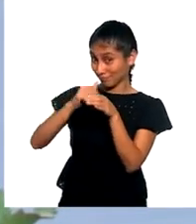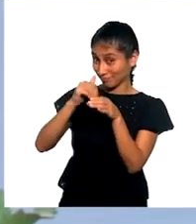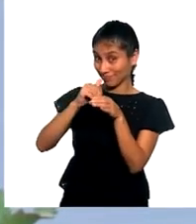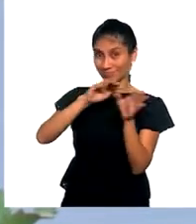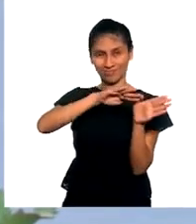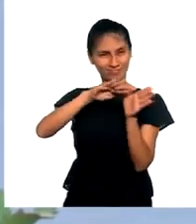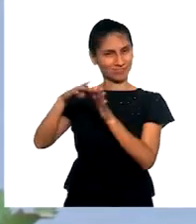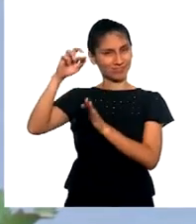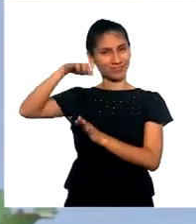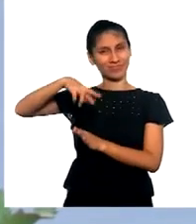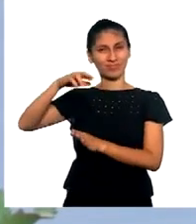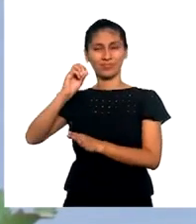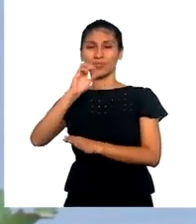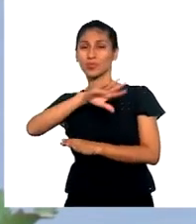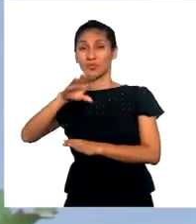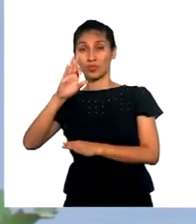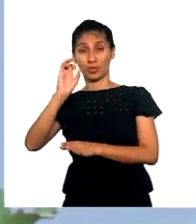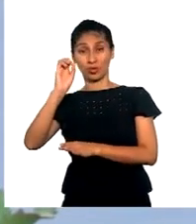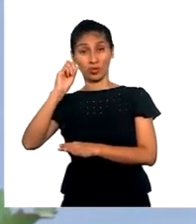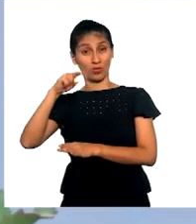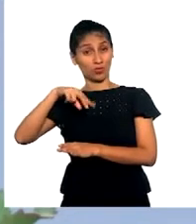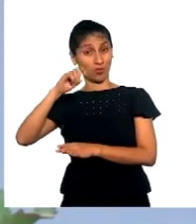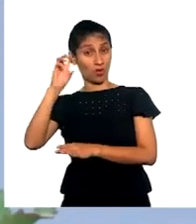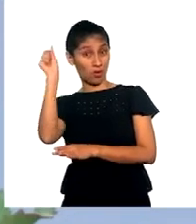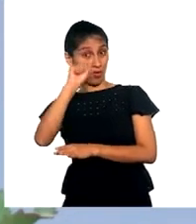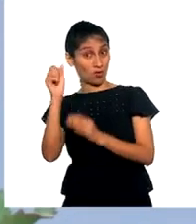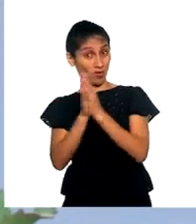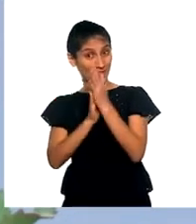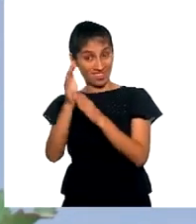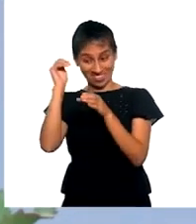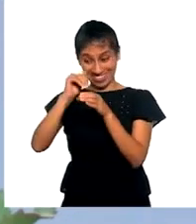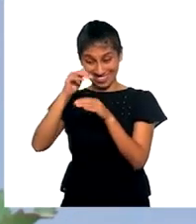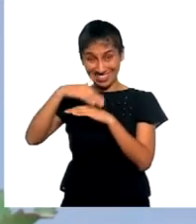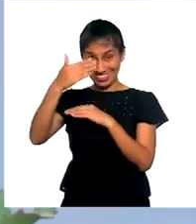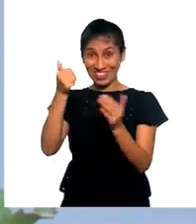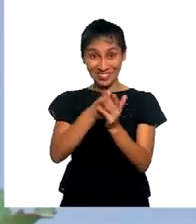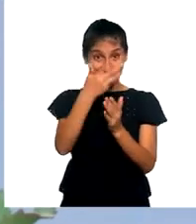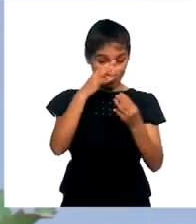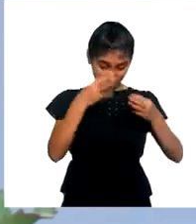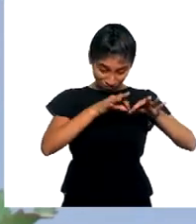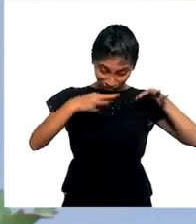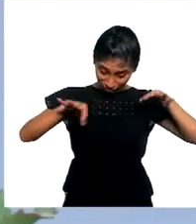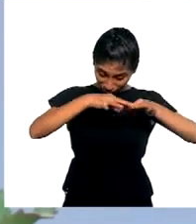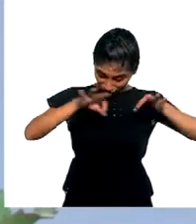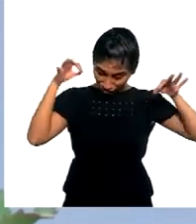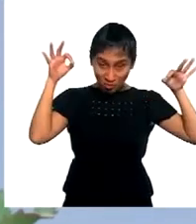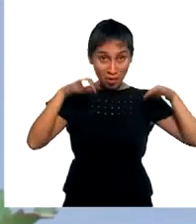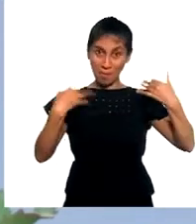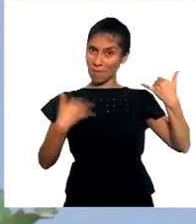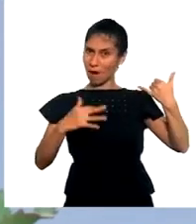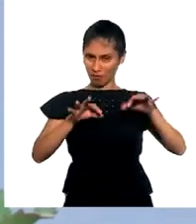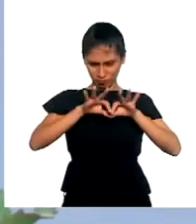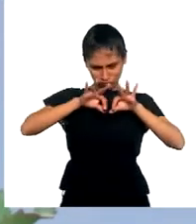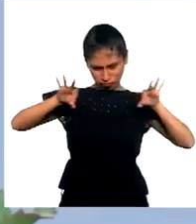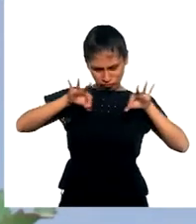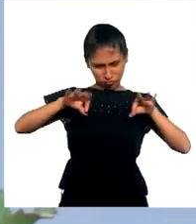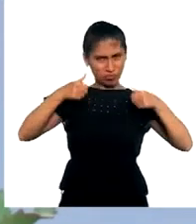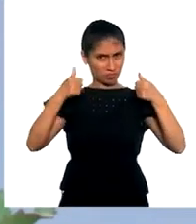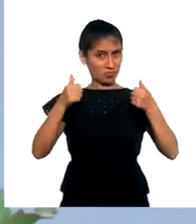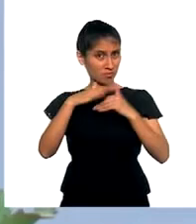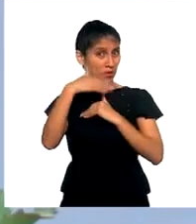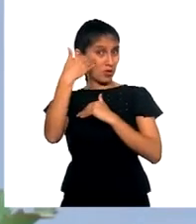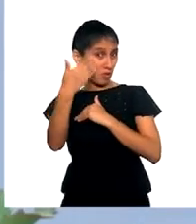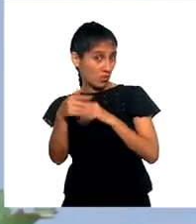las cuerdas de mí aunque el l y quién sabe más adelante puedo ponerme otra meta de ahorro no necesito ampliar las áreas verdes de las